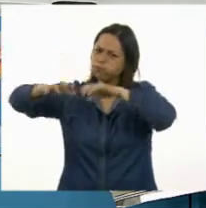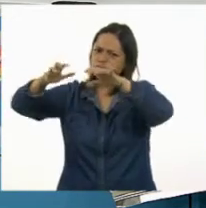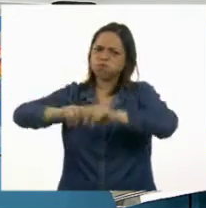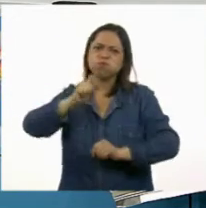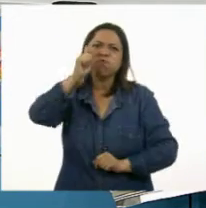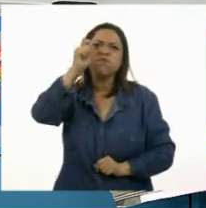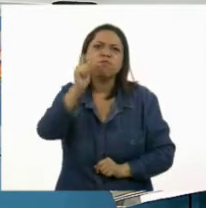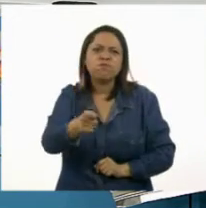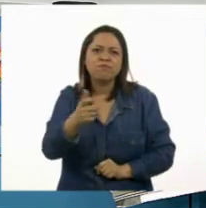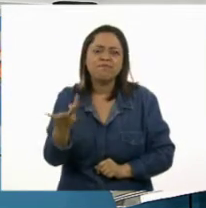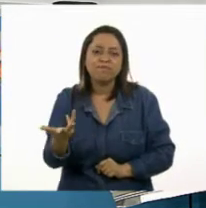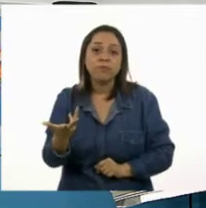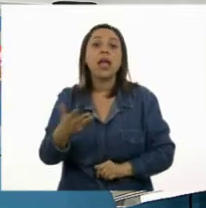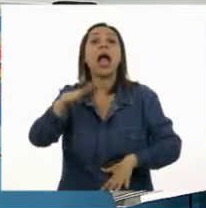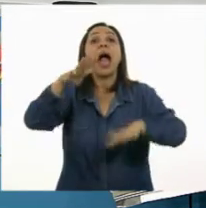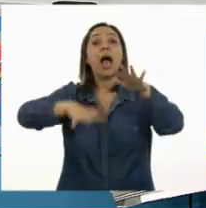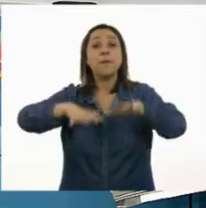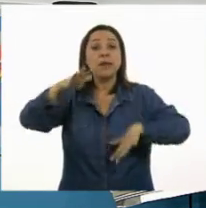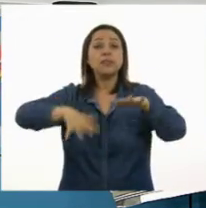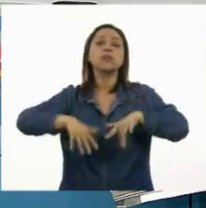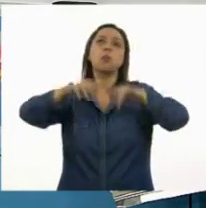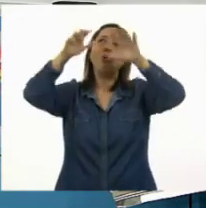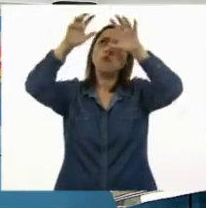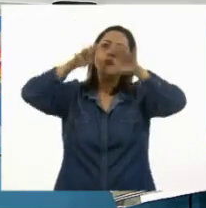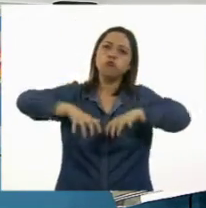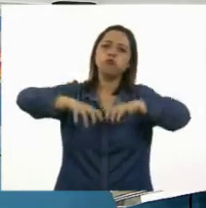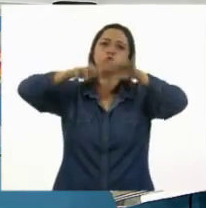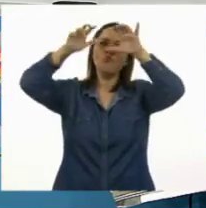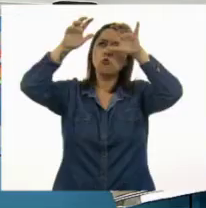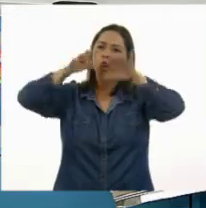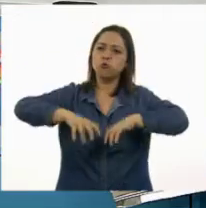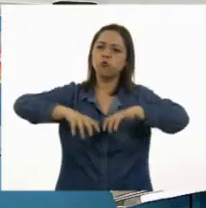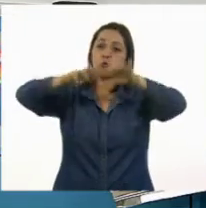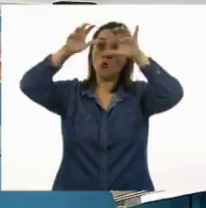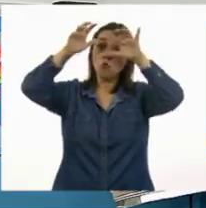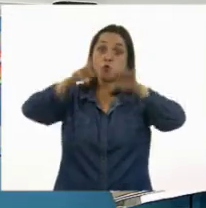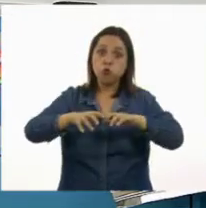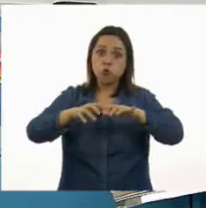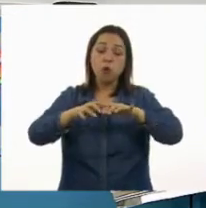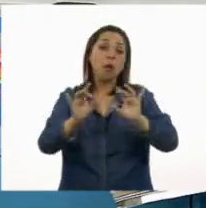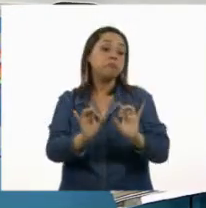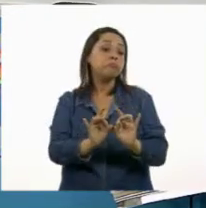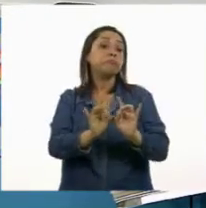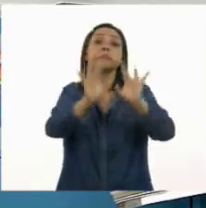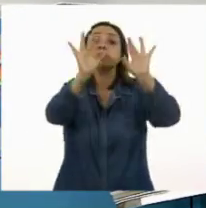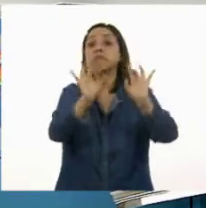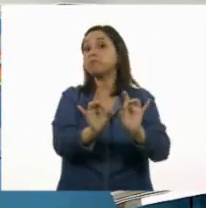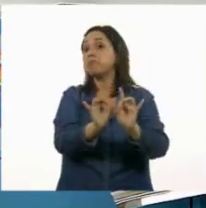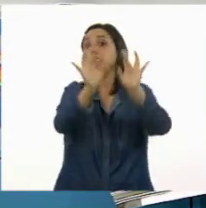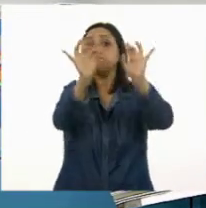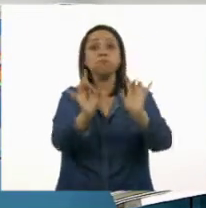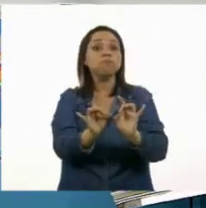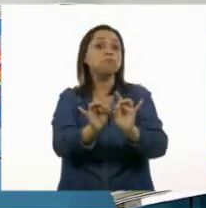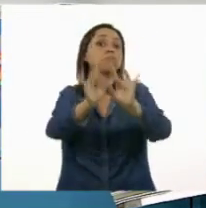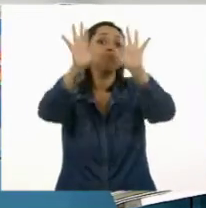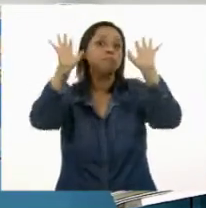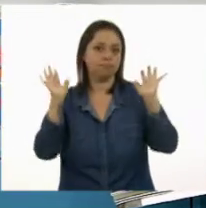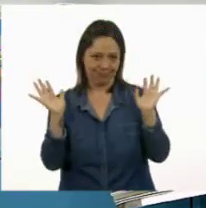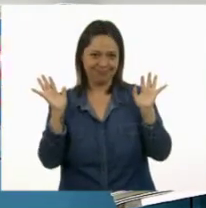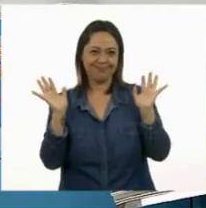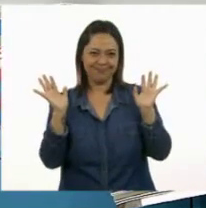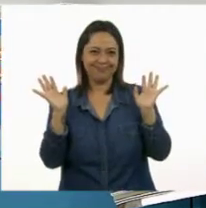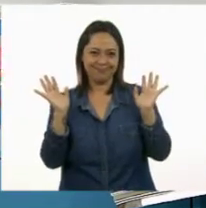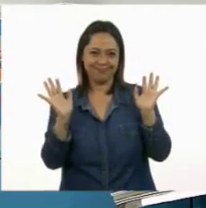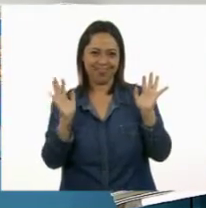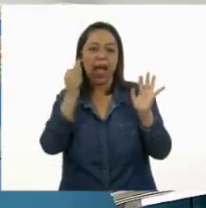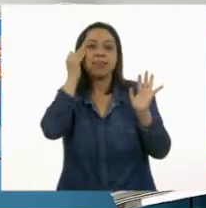que las precipitaciones pluviales se pueden presentar en cualquier día y mes del año, o sea, en cualquier